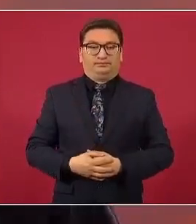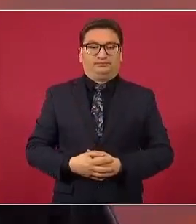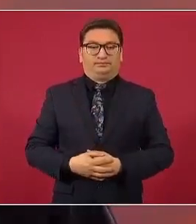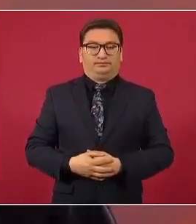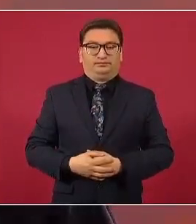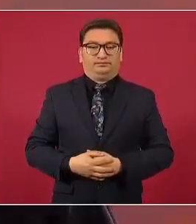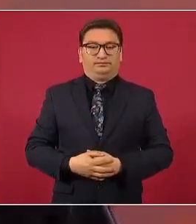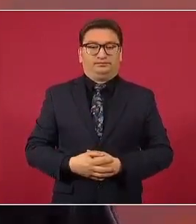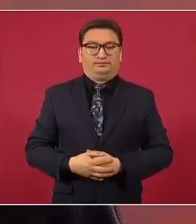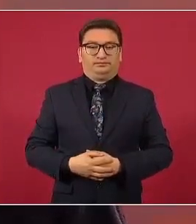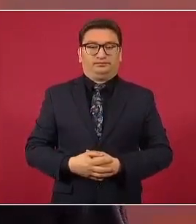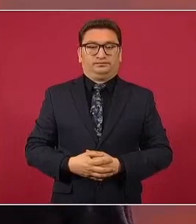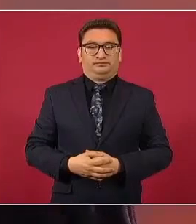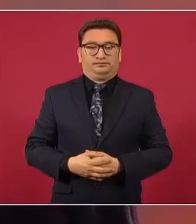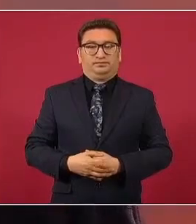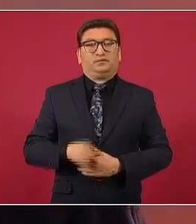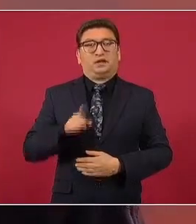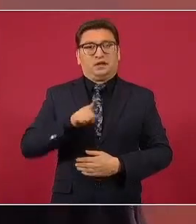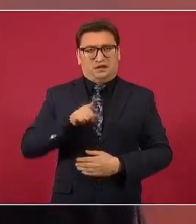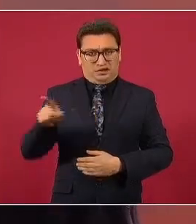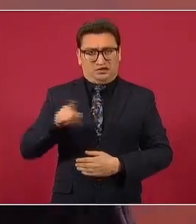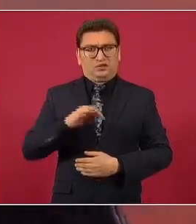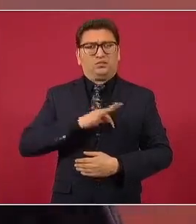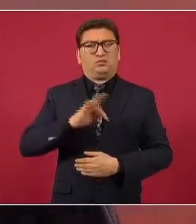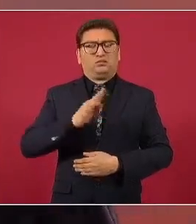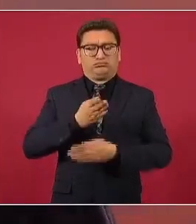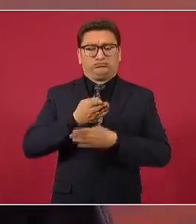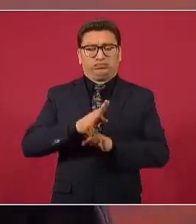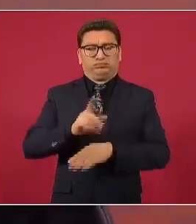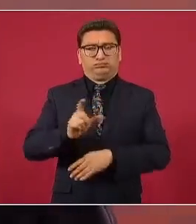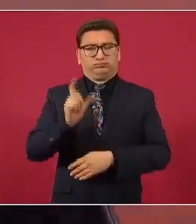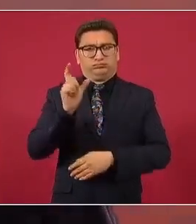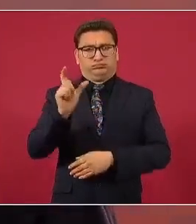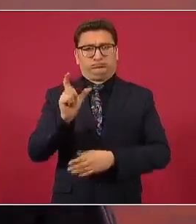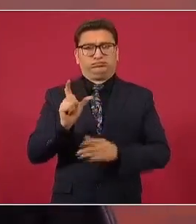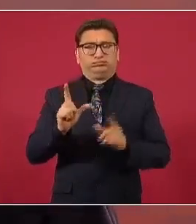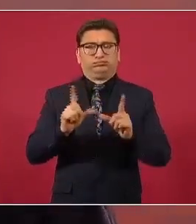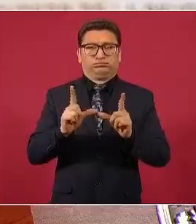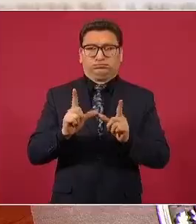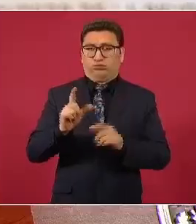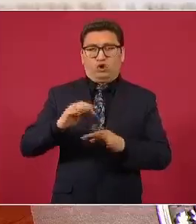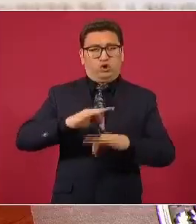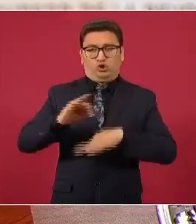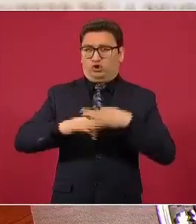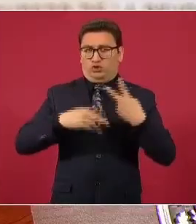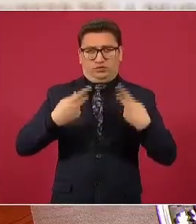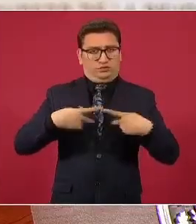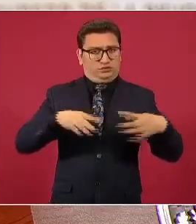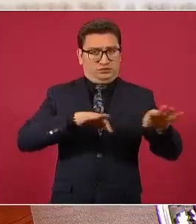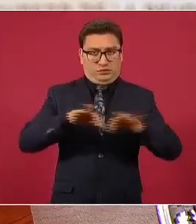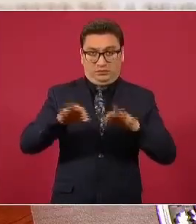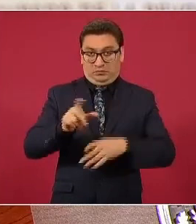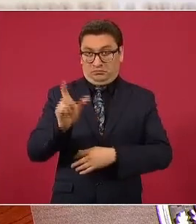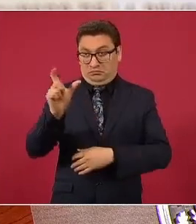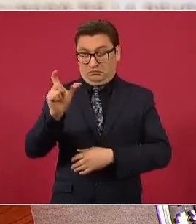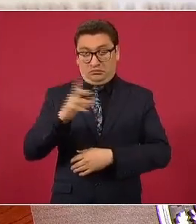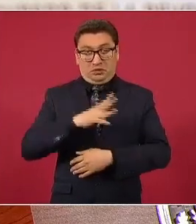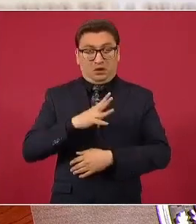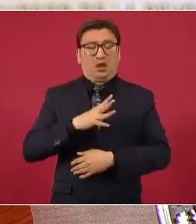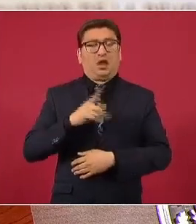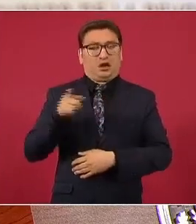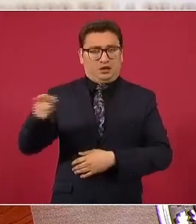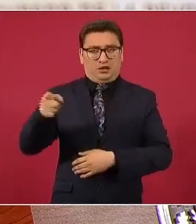tengan su tarjeta todos los trabajadores y